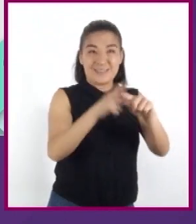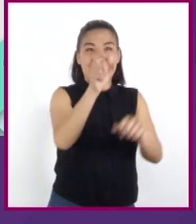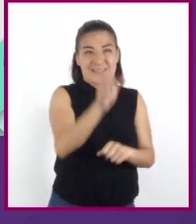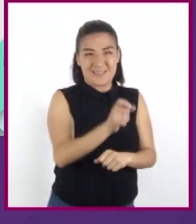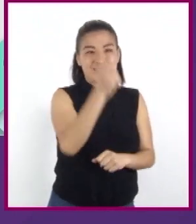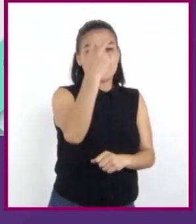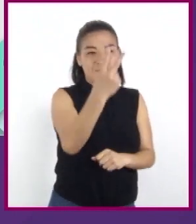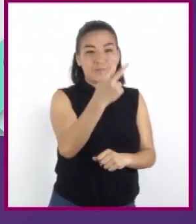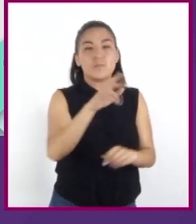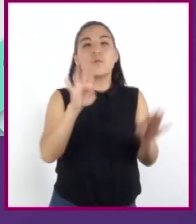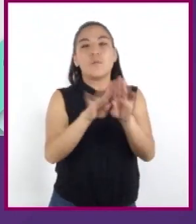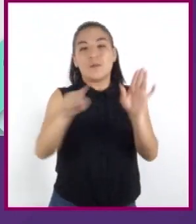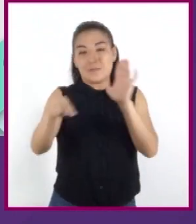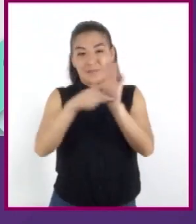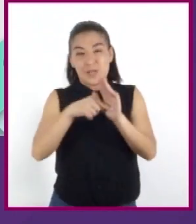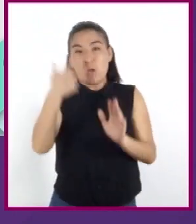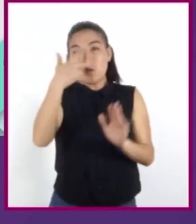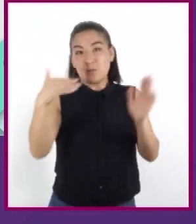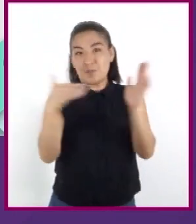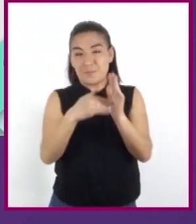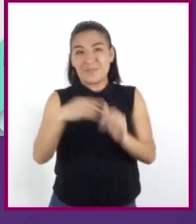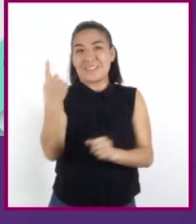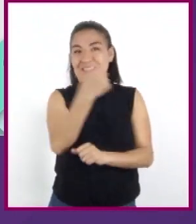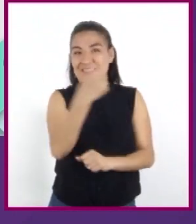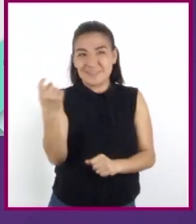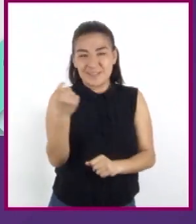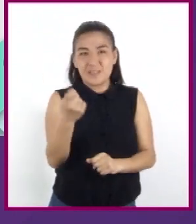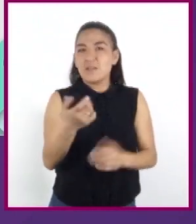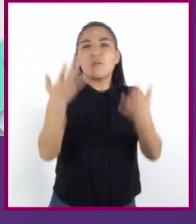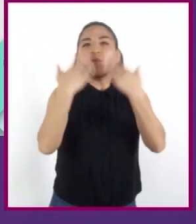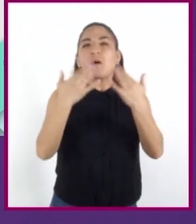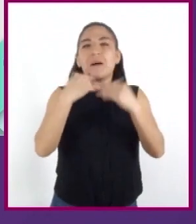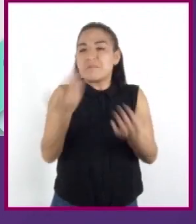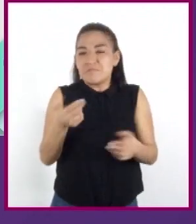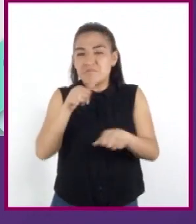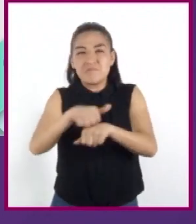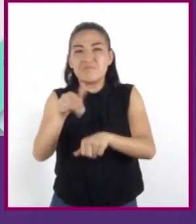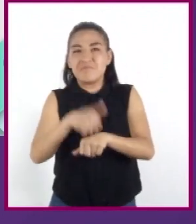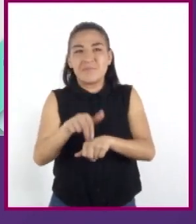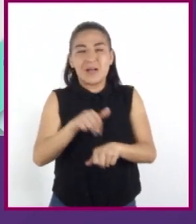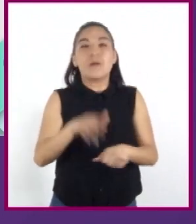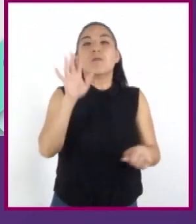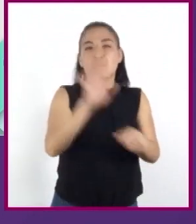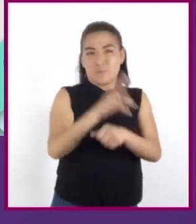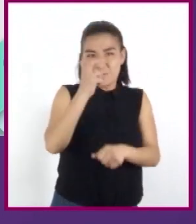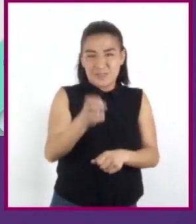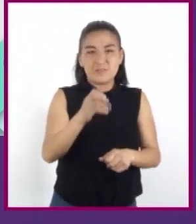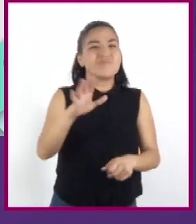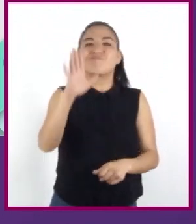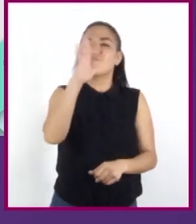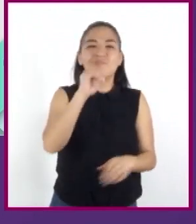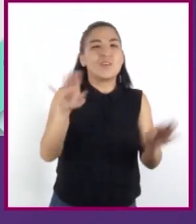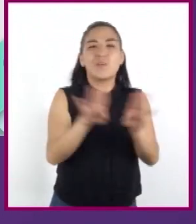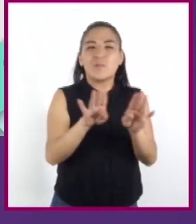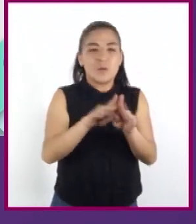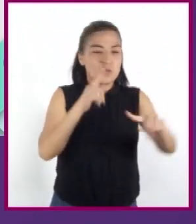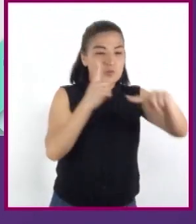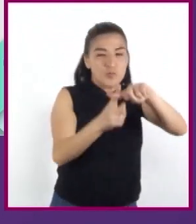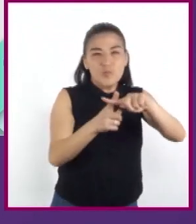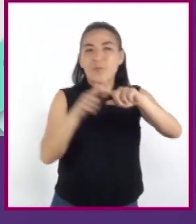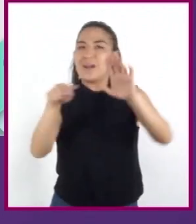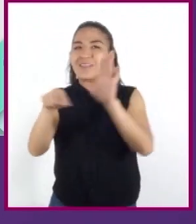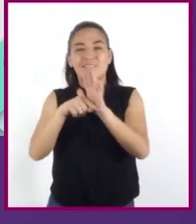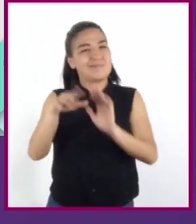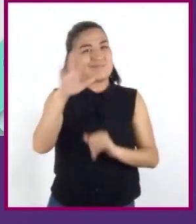término negativo 8100 no tienen ningún término semejante, por lo cual No podemos sumarlos ni